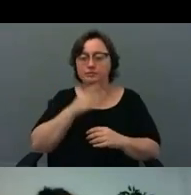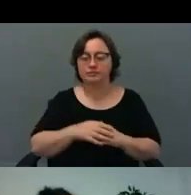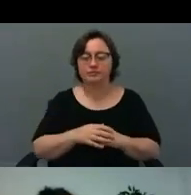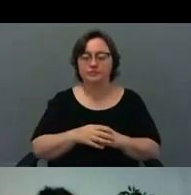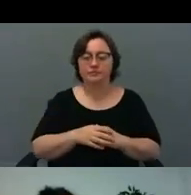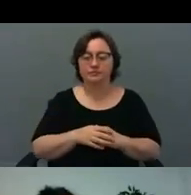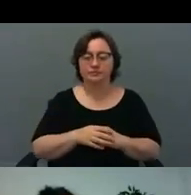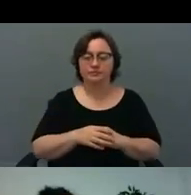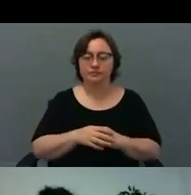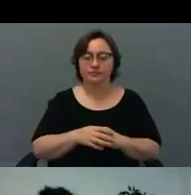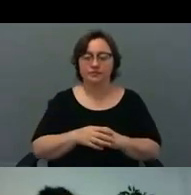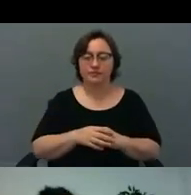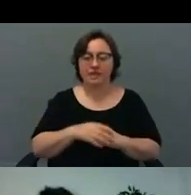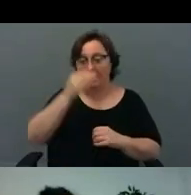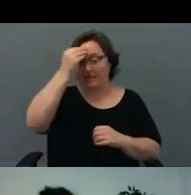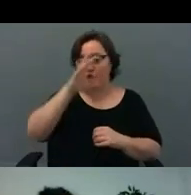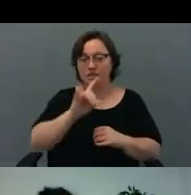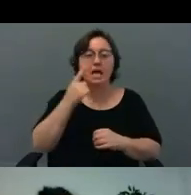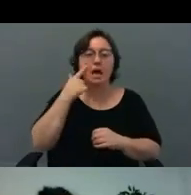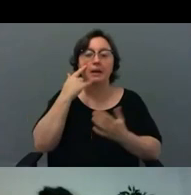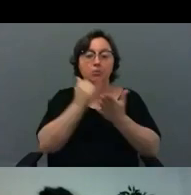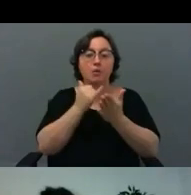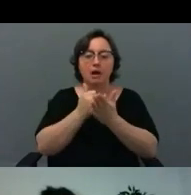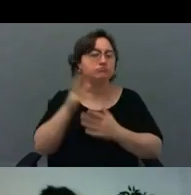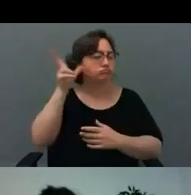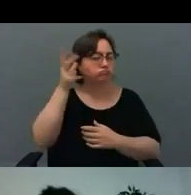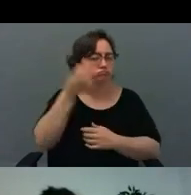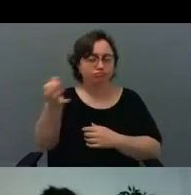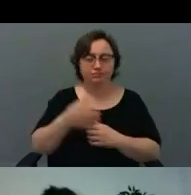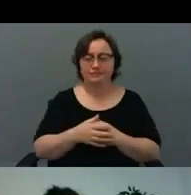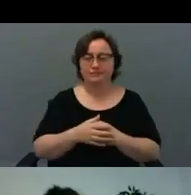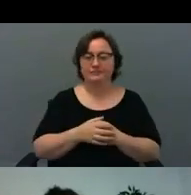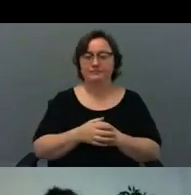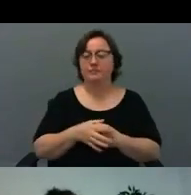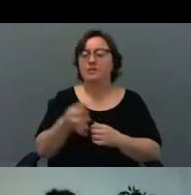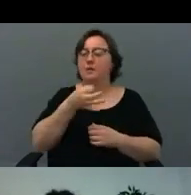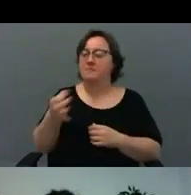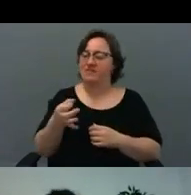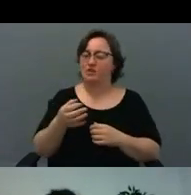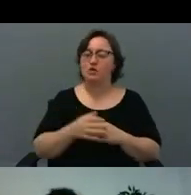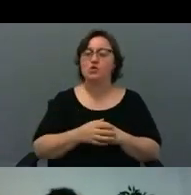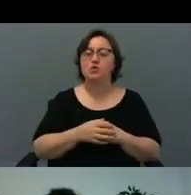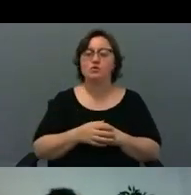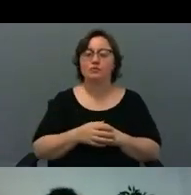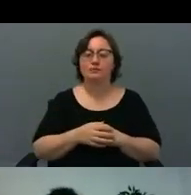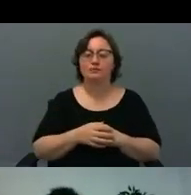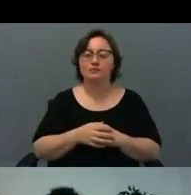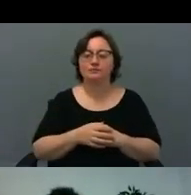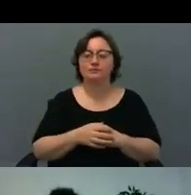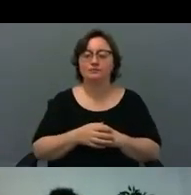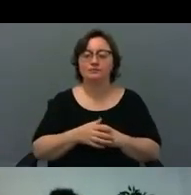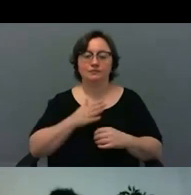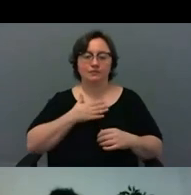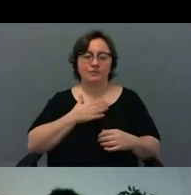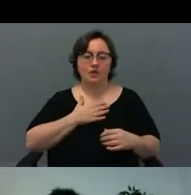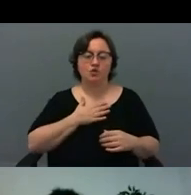Carlos. Creo que sí, a ver. Te escuchamos. Perfectamente. Bueno, yo